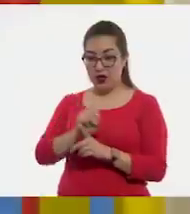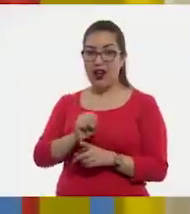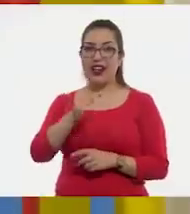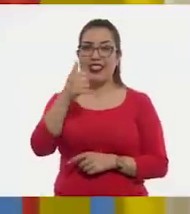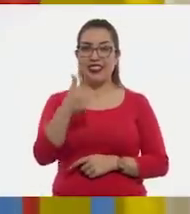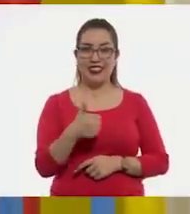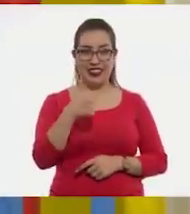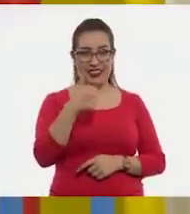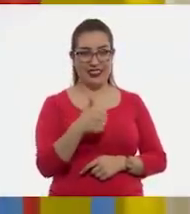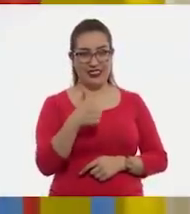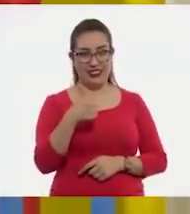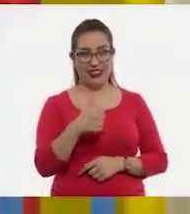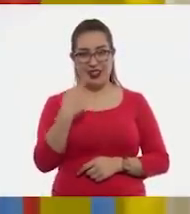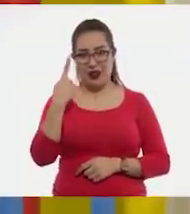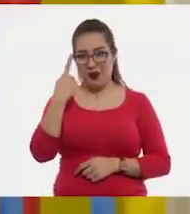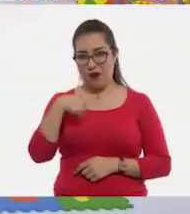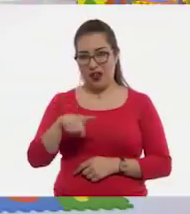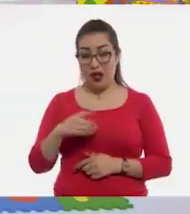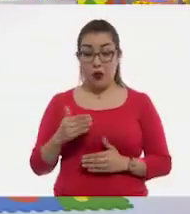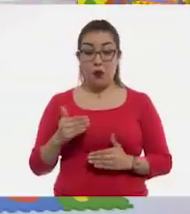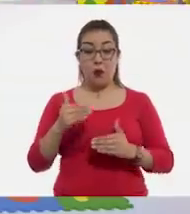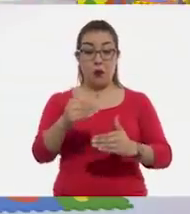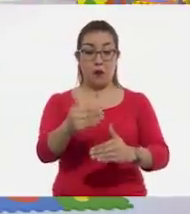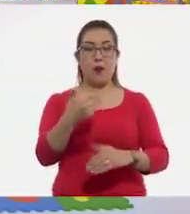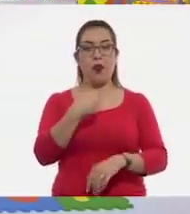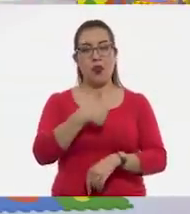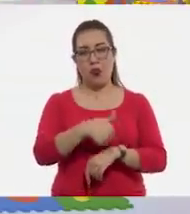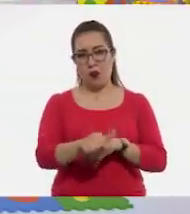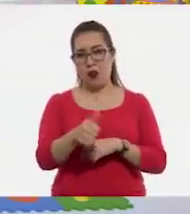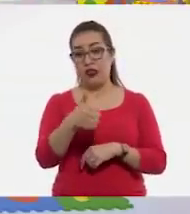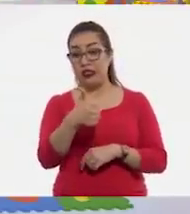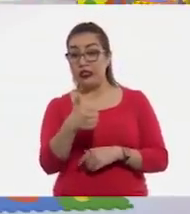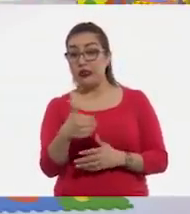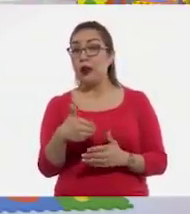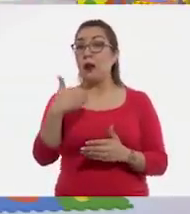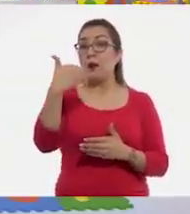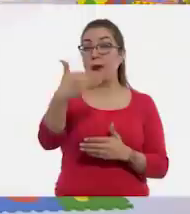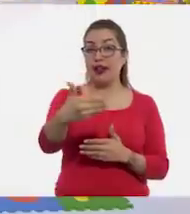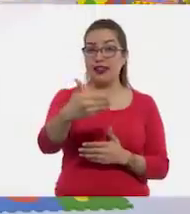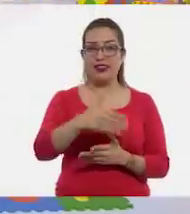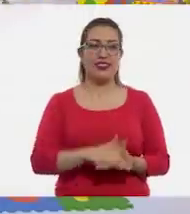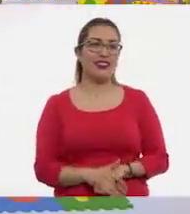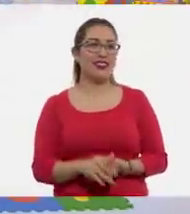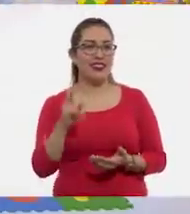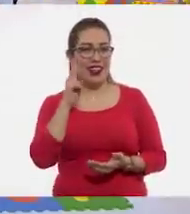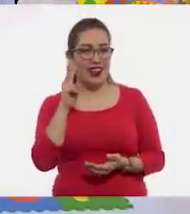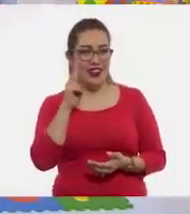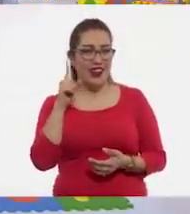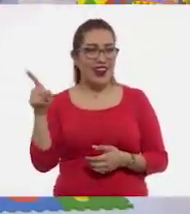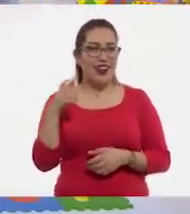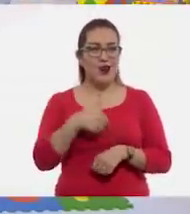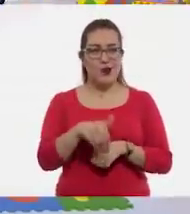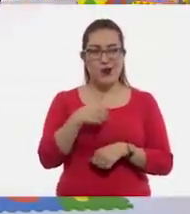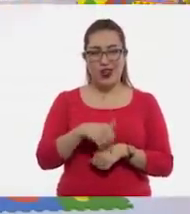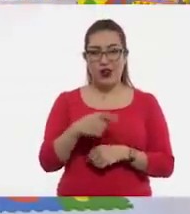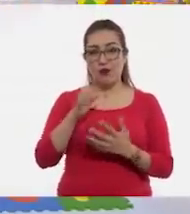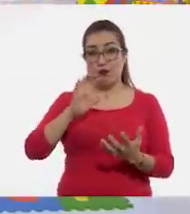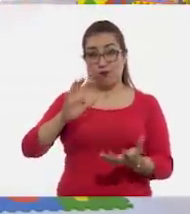ver, tira. Para rebasarte, pues arriba de 6. Que te caigan puros. Pero tenemos en el dado un 1.